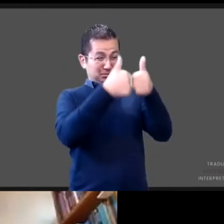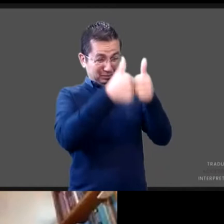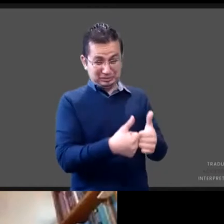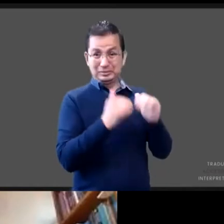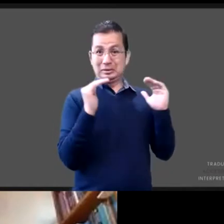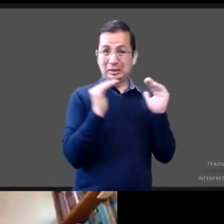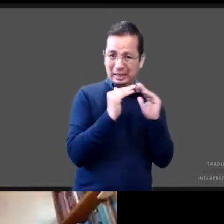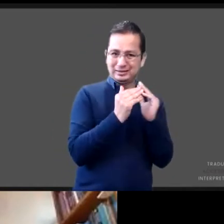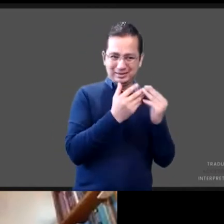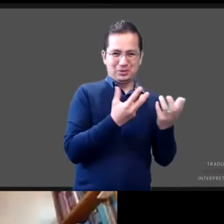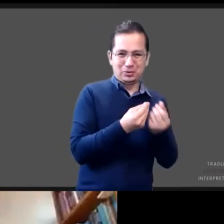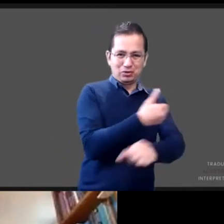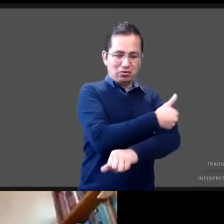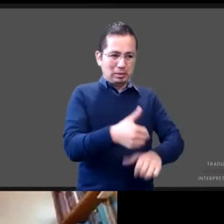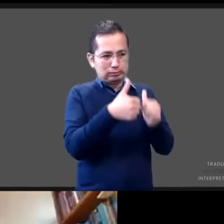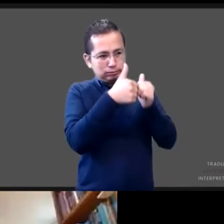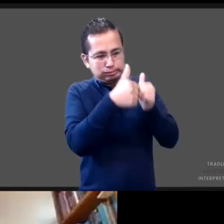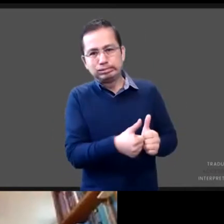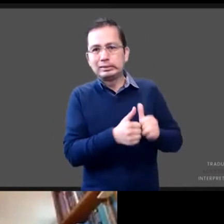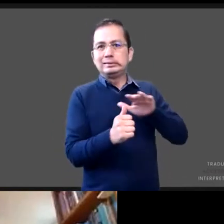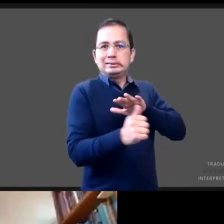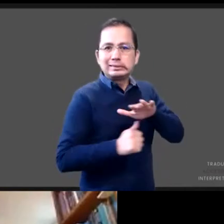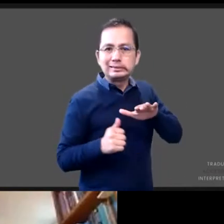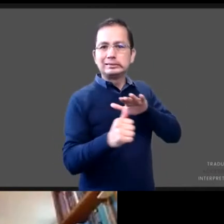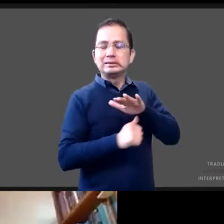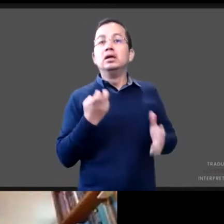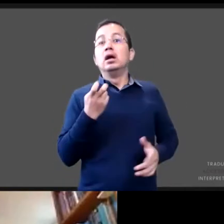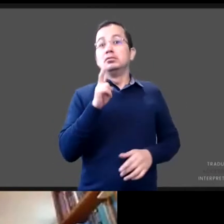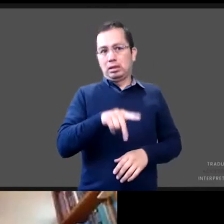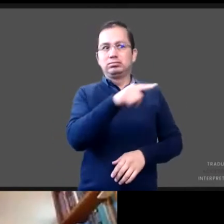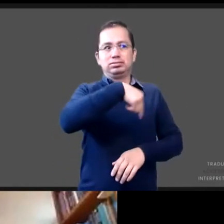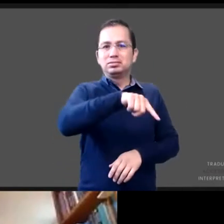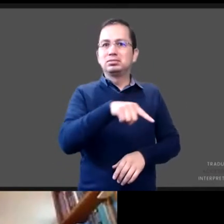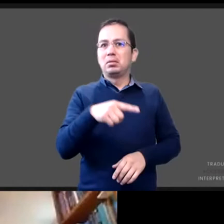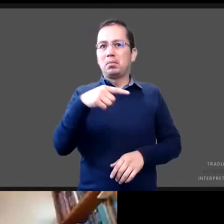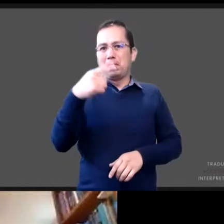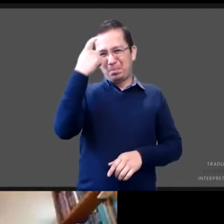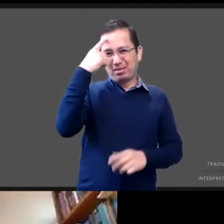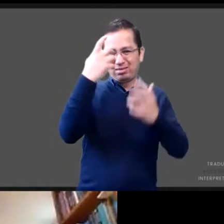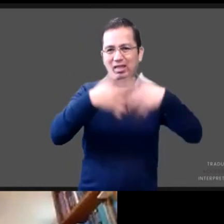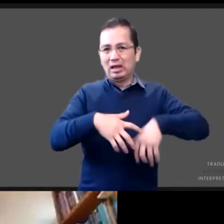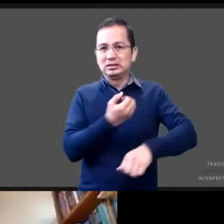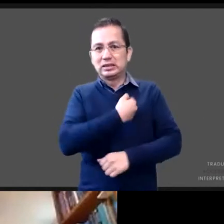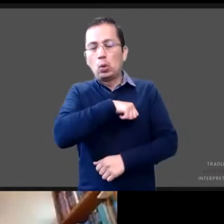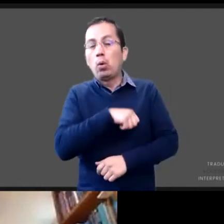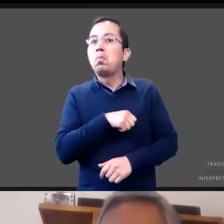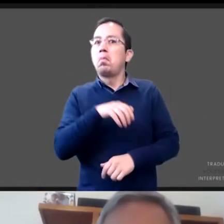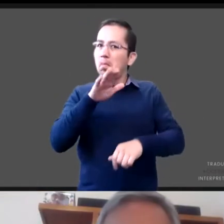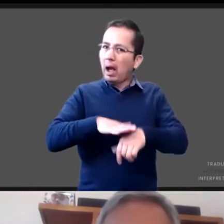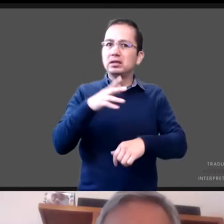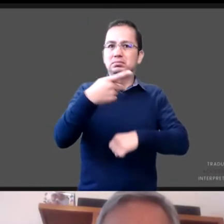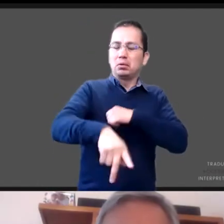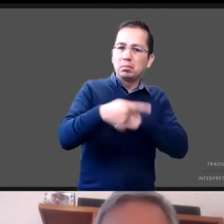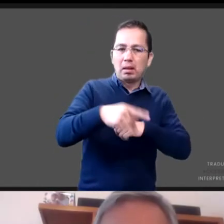familias pone en riesgo el hecho de que la casa pase de ser un espacio, digamos, donde efectivamente se